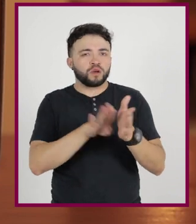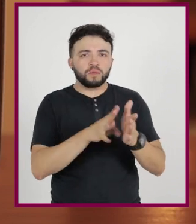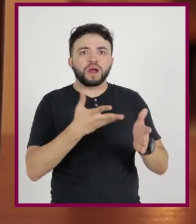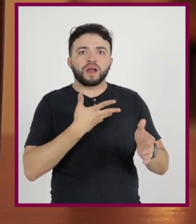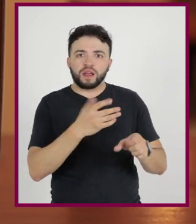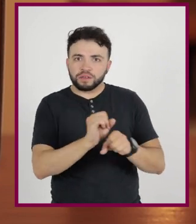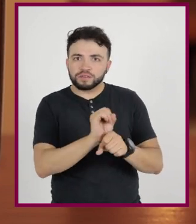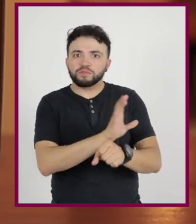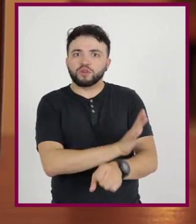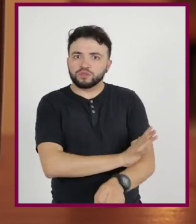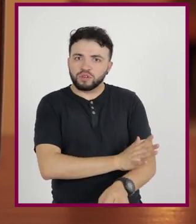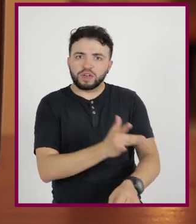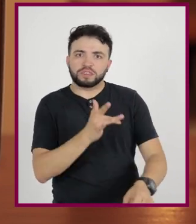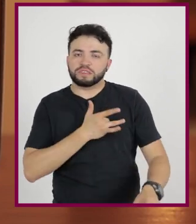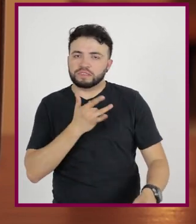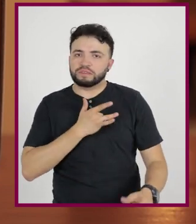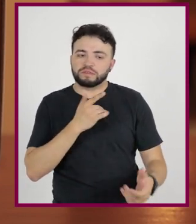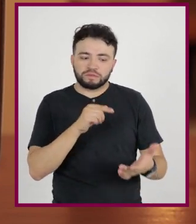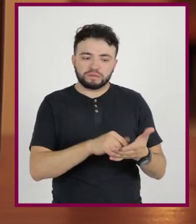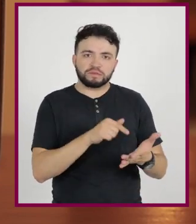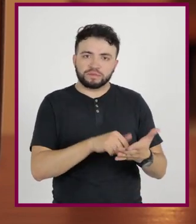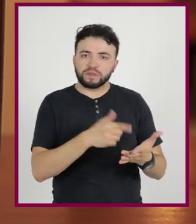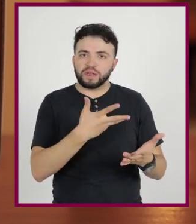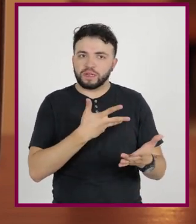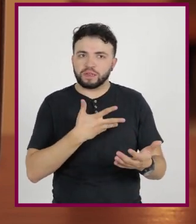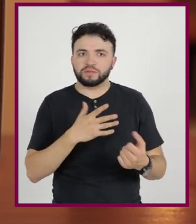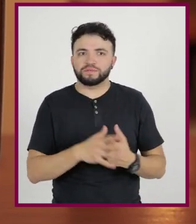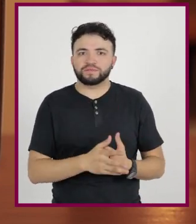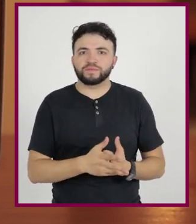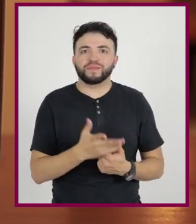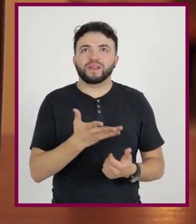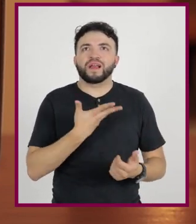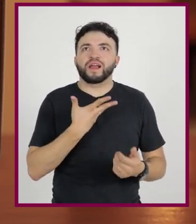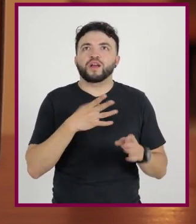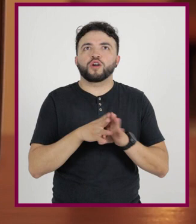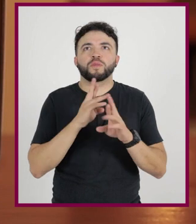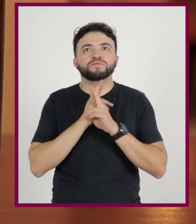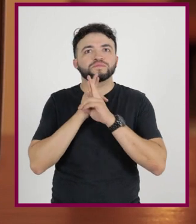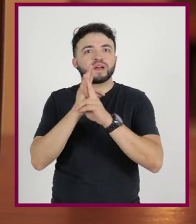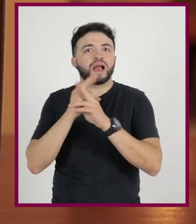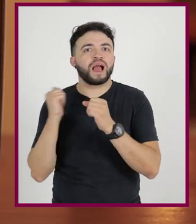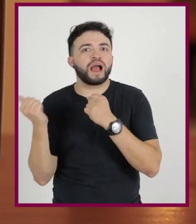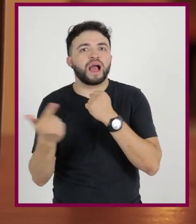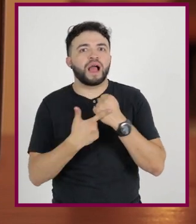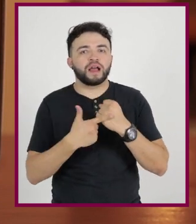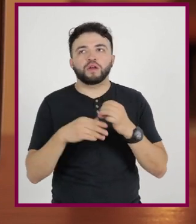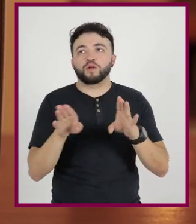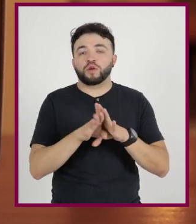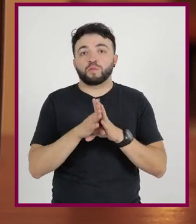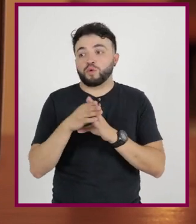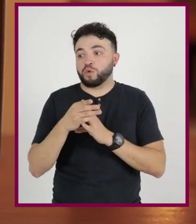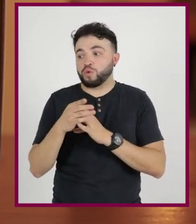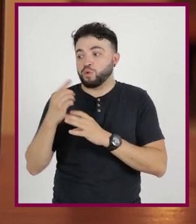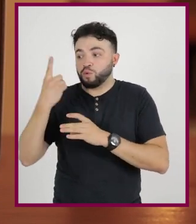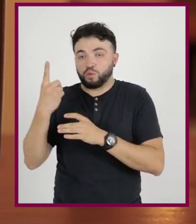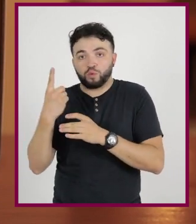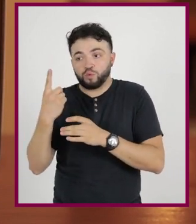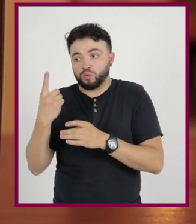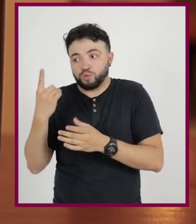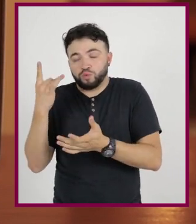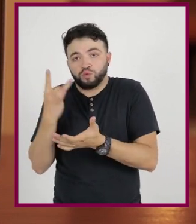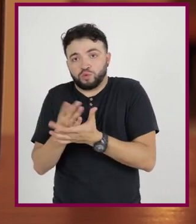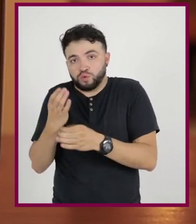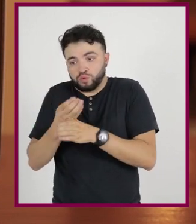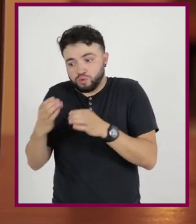expresar sentimientos y emociones. Es aquella que relata algo, ya sea un solo evento o una serie de